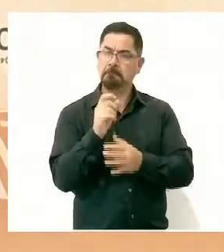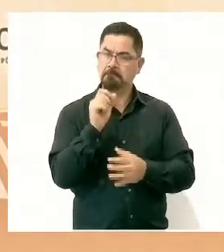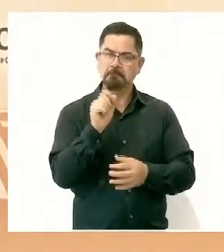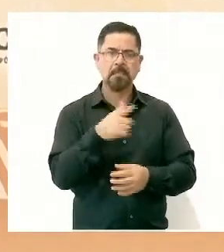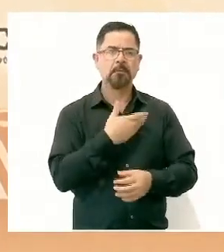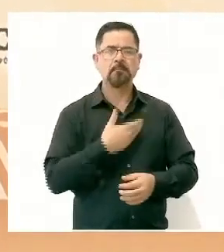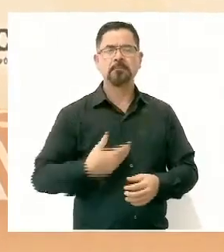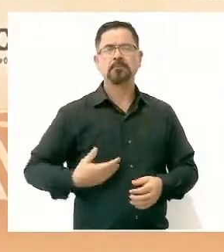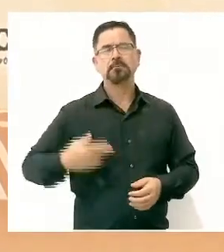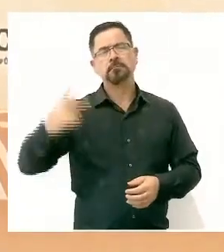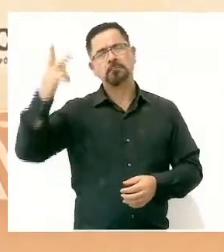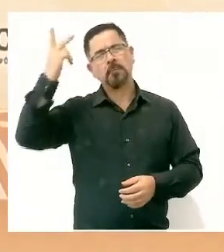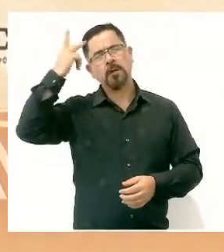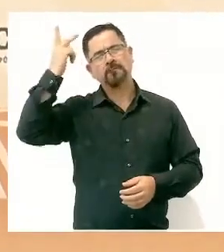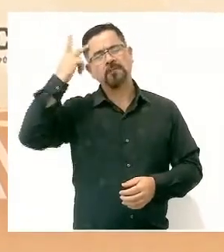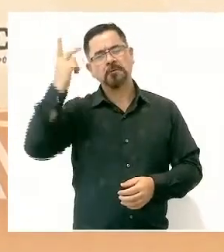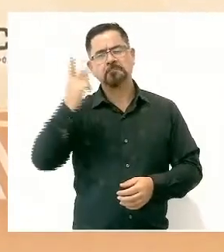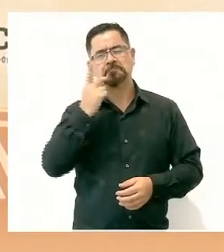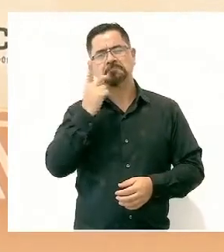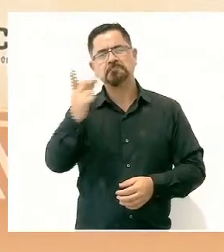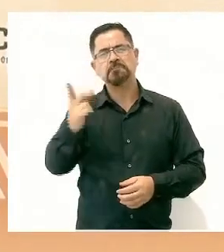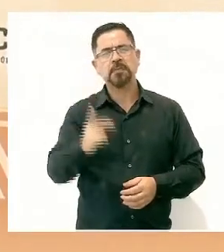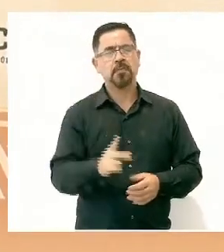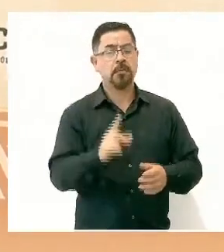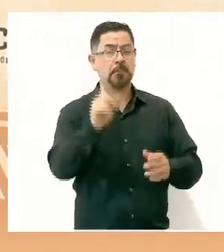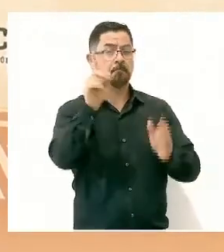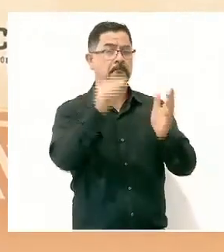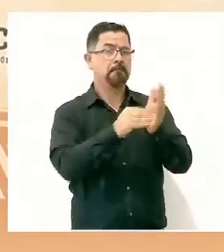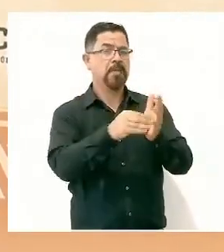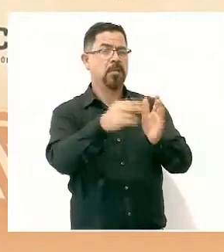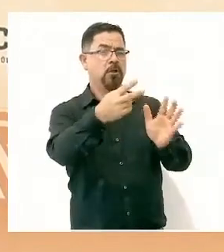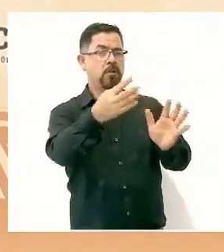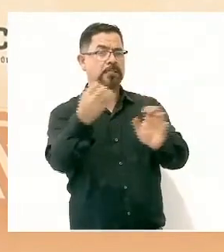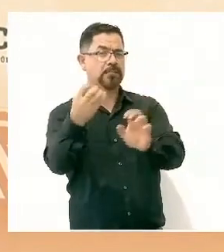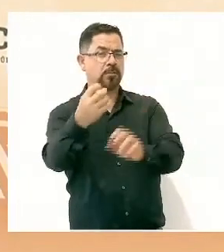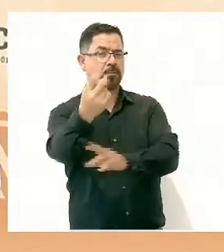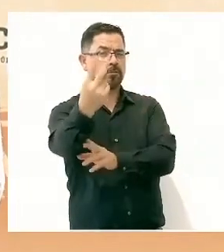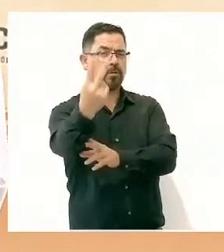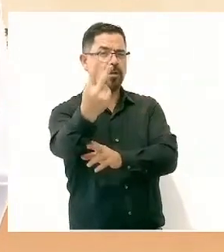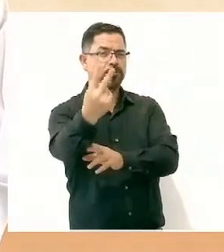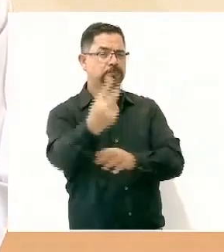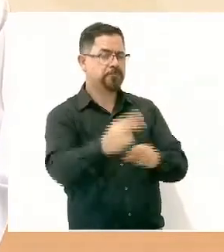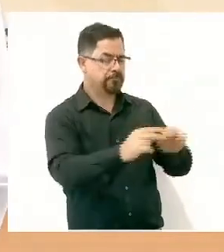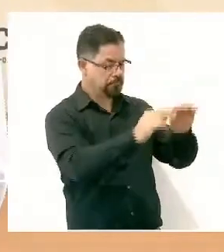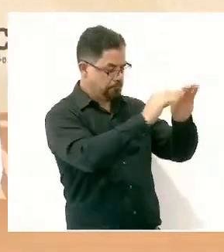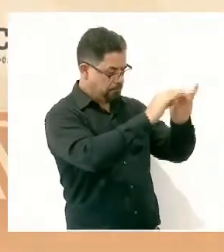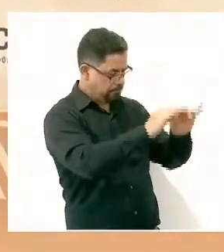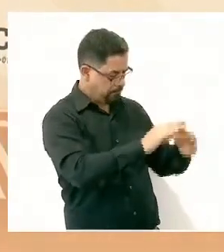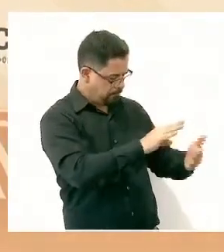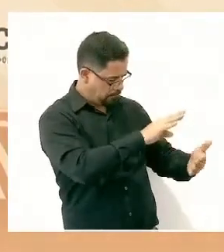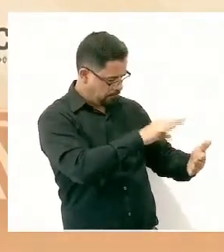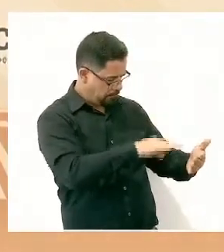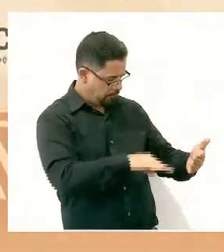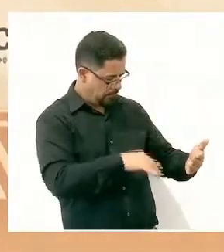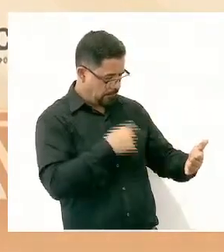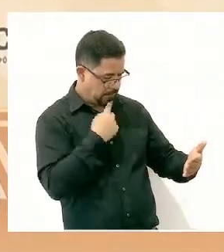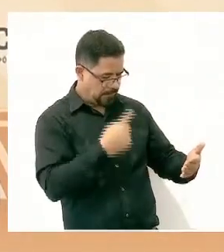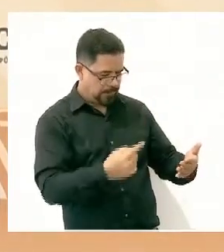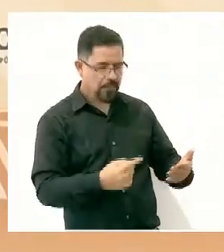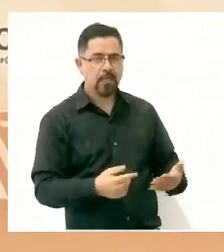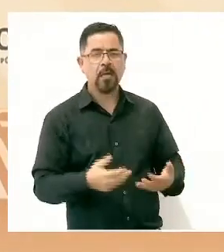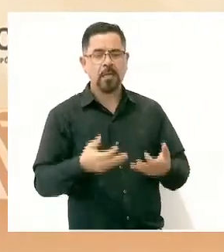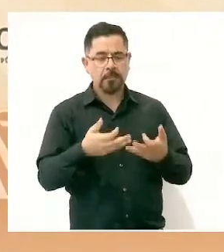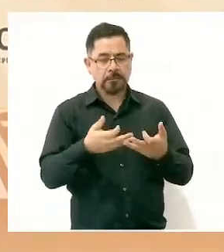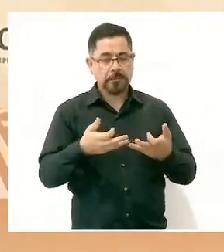Porfirio, cuando en 1902 justifica la creación del